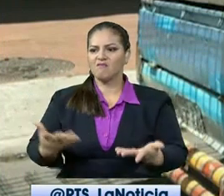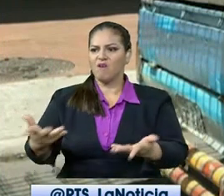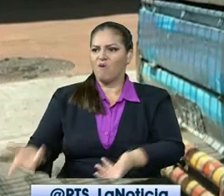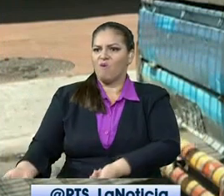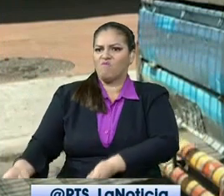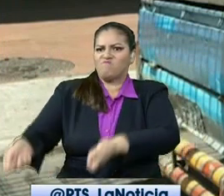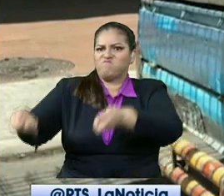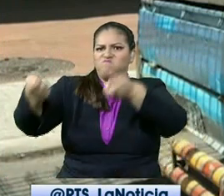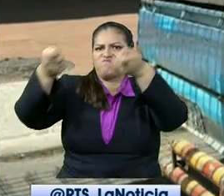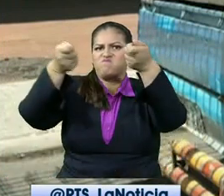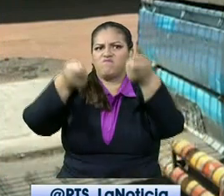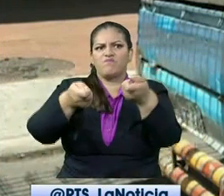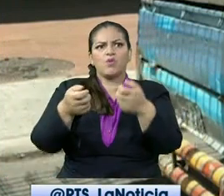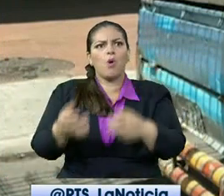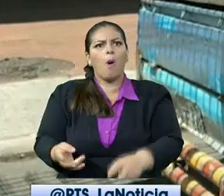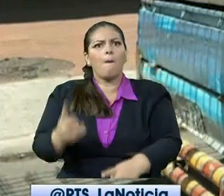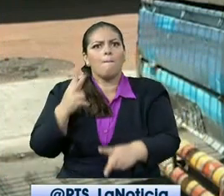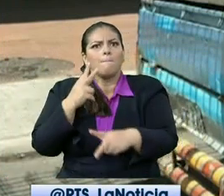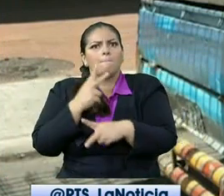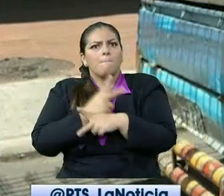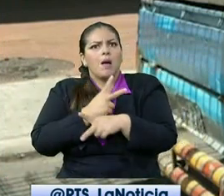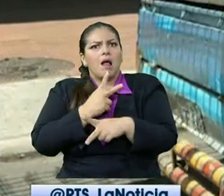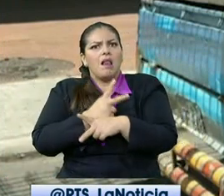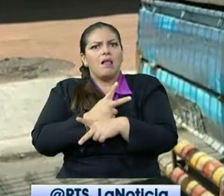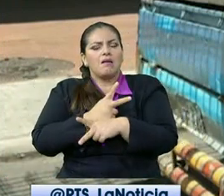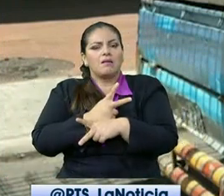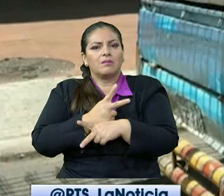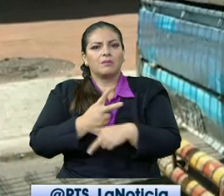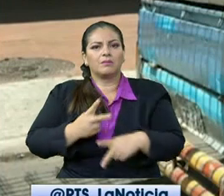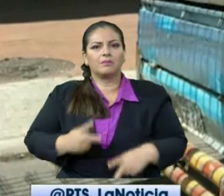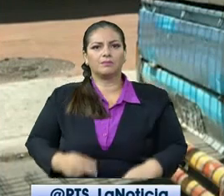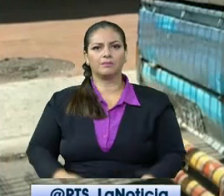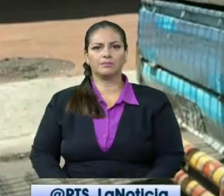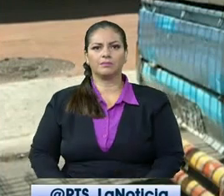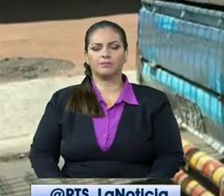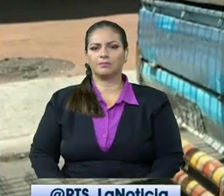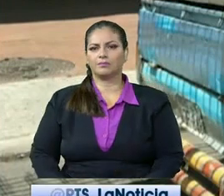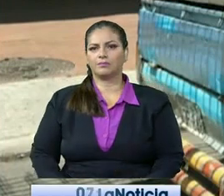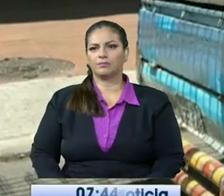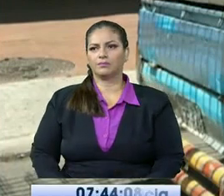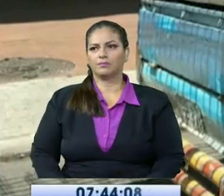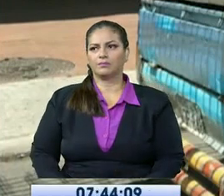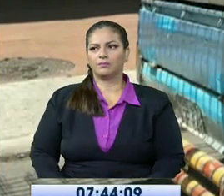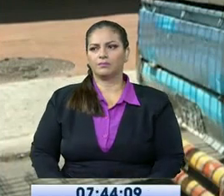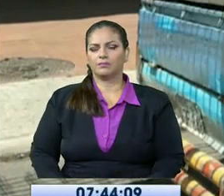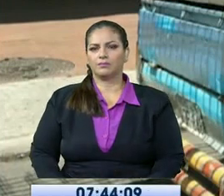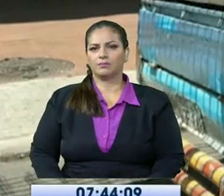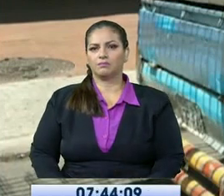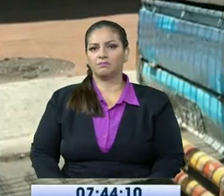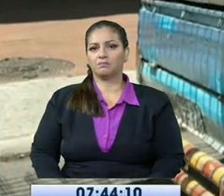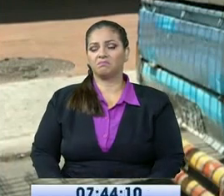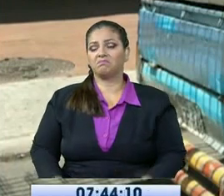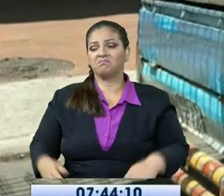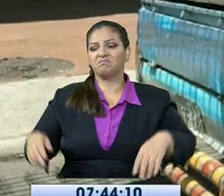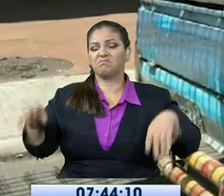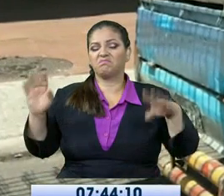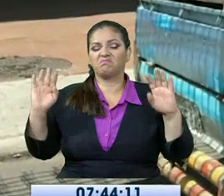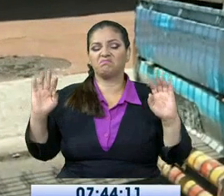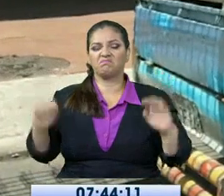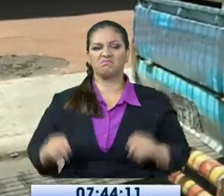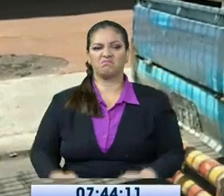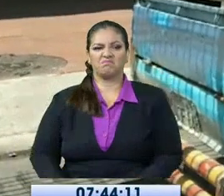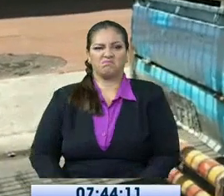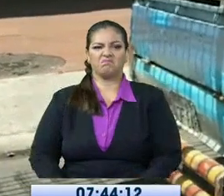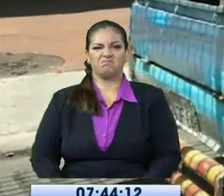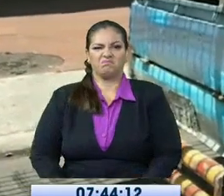constituye sin duda un riesgo y estoy segura de que no debe estar permitido, pero como pero aquí cada supuesto. Quien hace lo que se no, le antoja. Pues es que aquí lo, lo